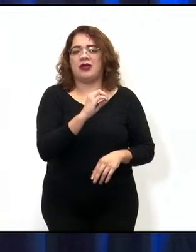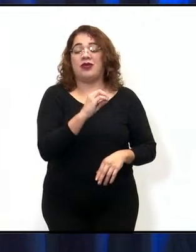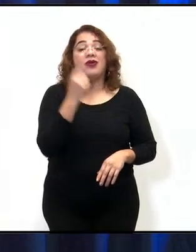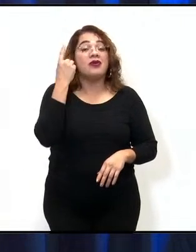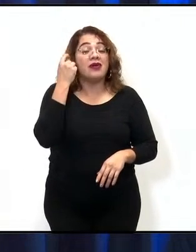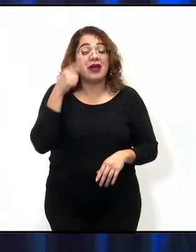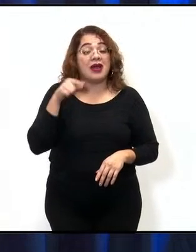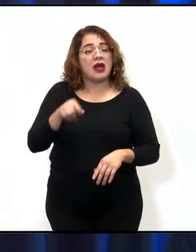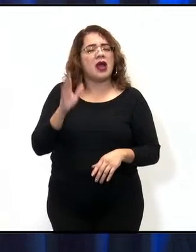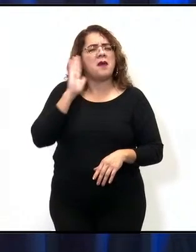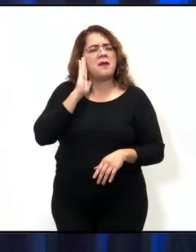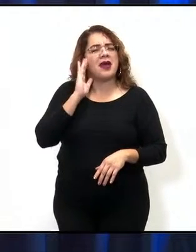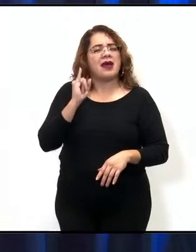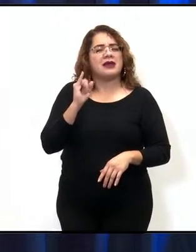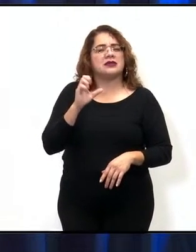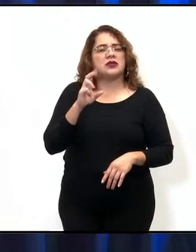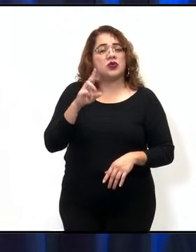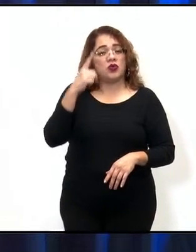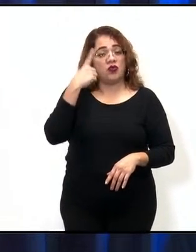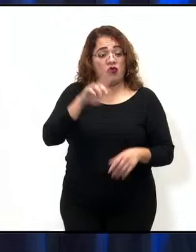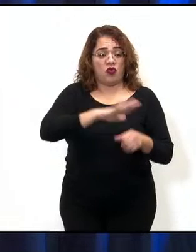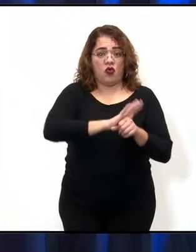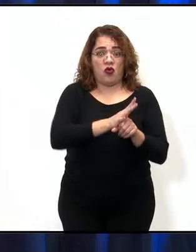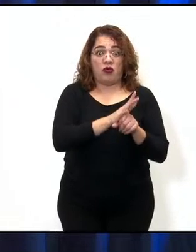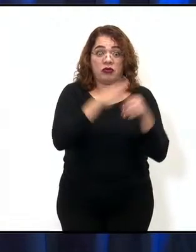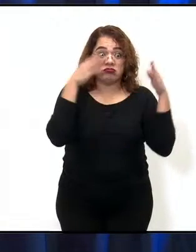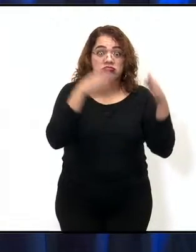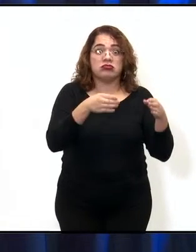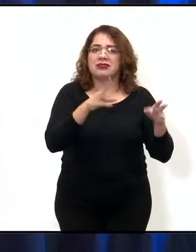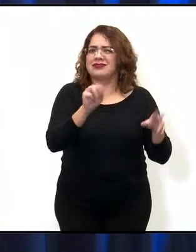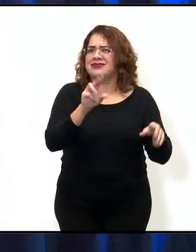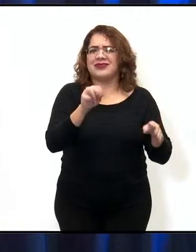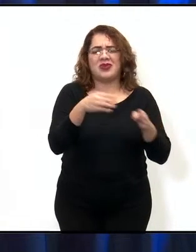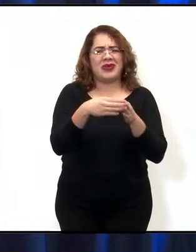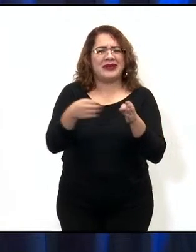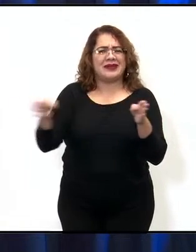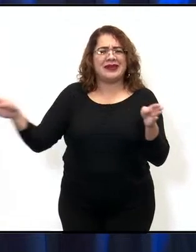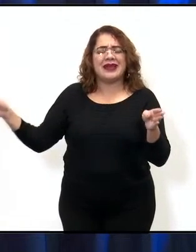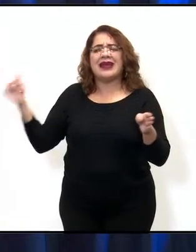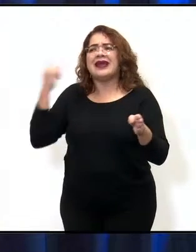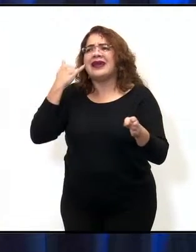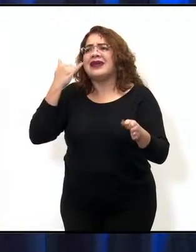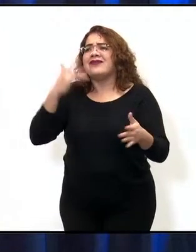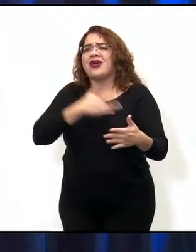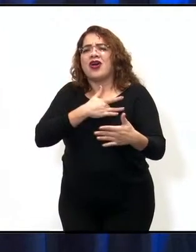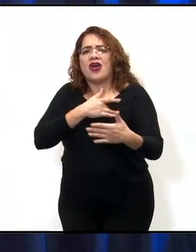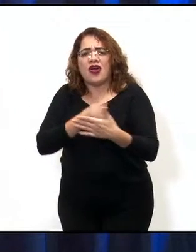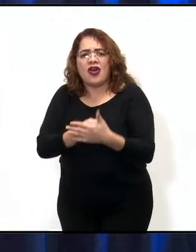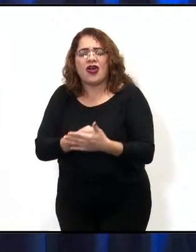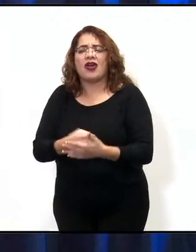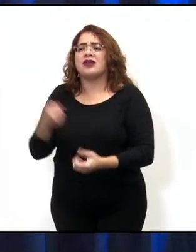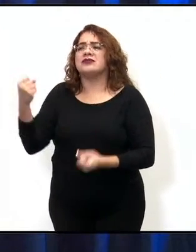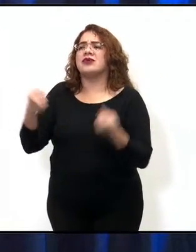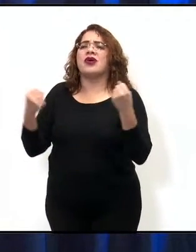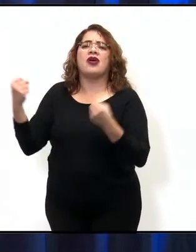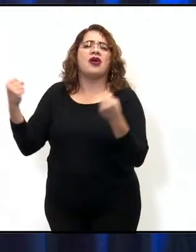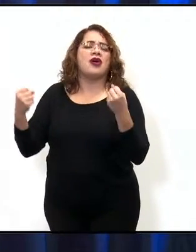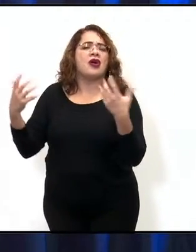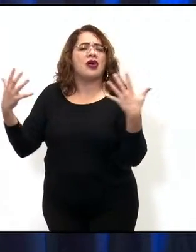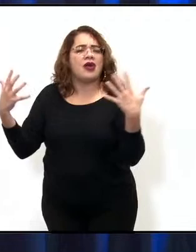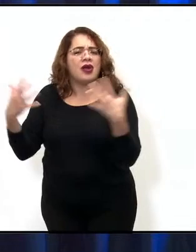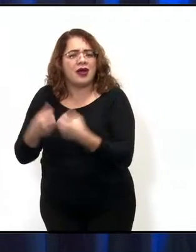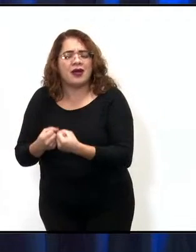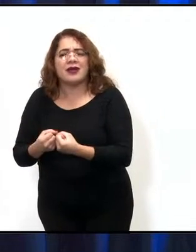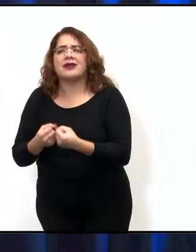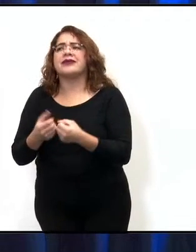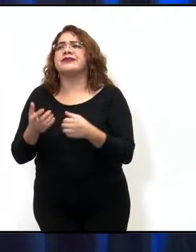con COVID-19, sino también para cualquier persona que tenga una enfermedad severa o grave, como un ataque al corazón,